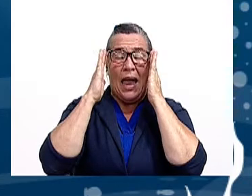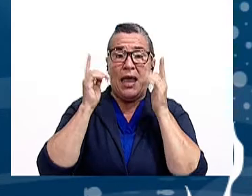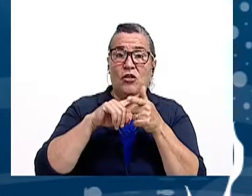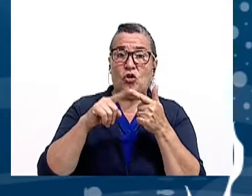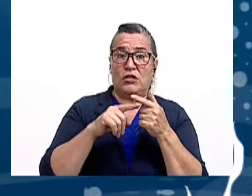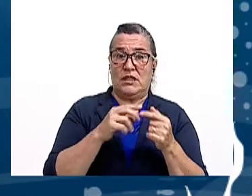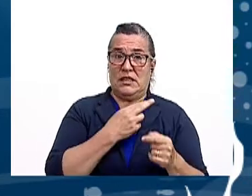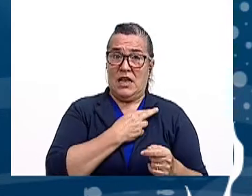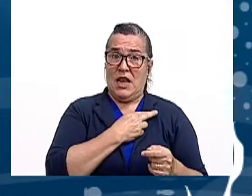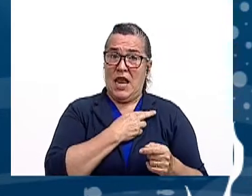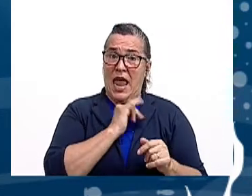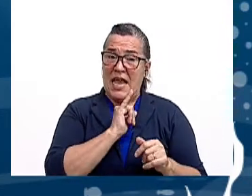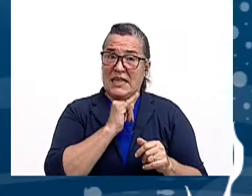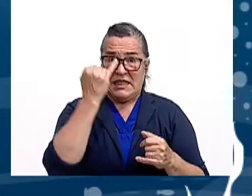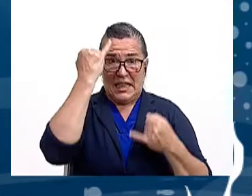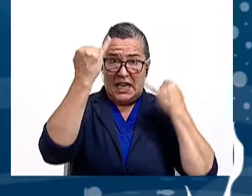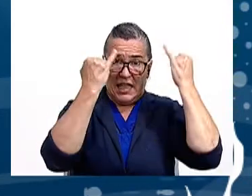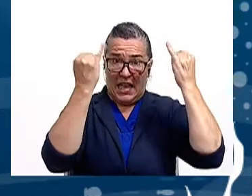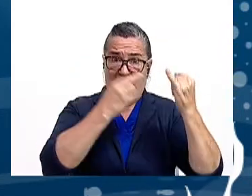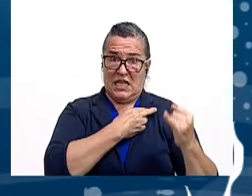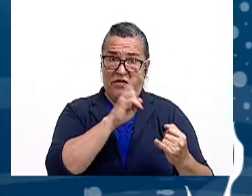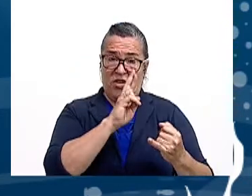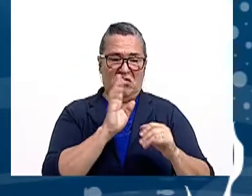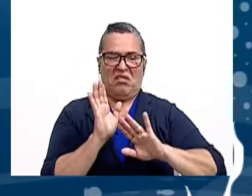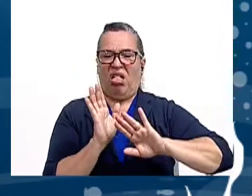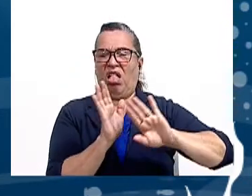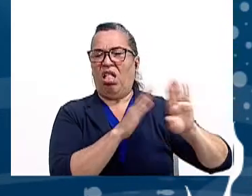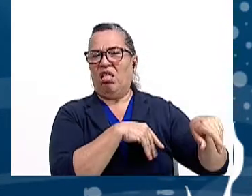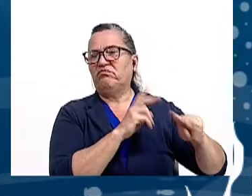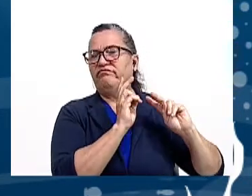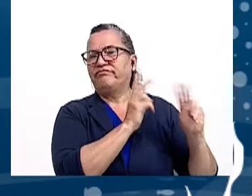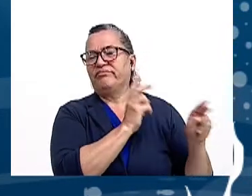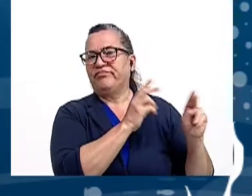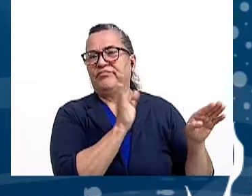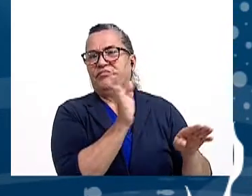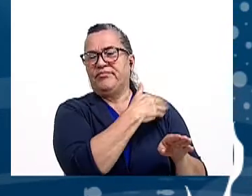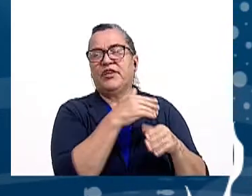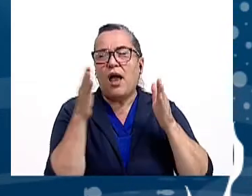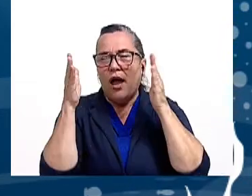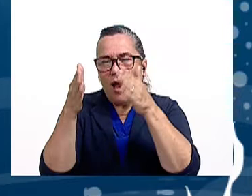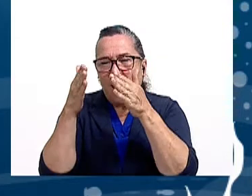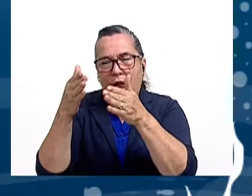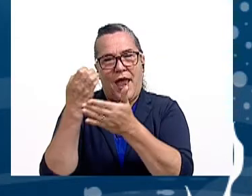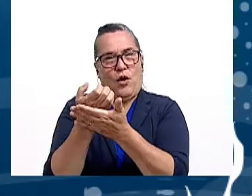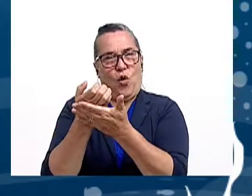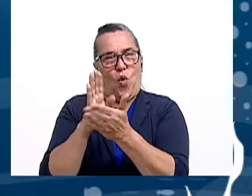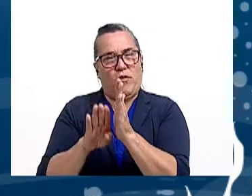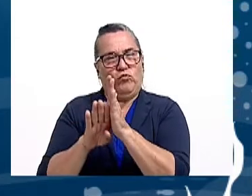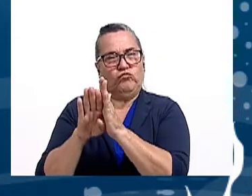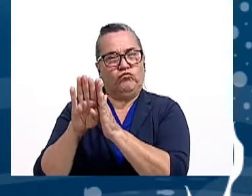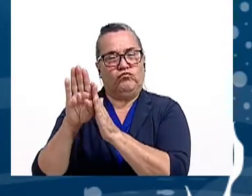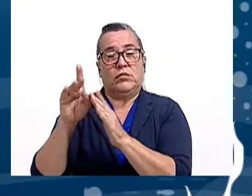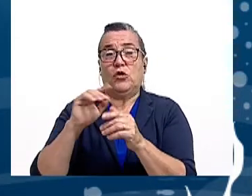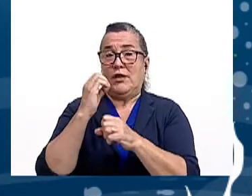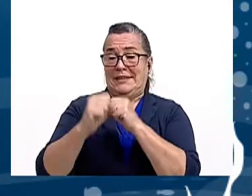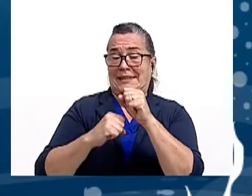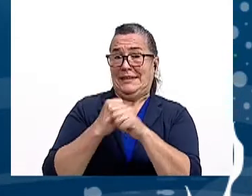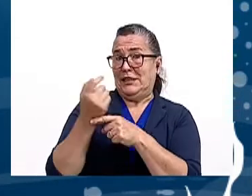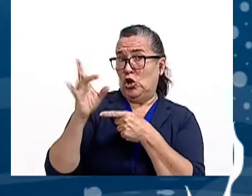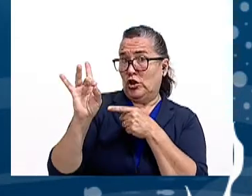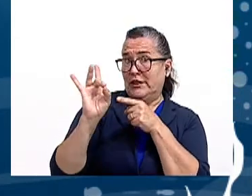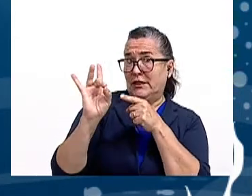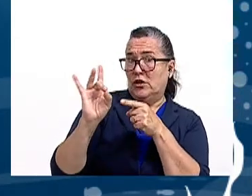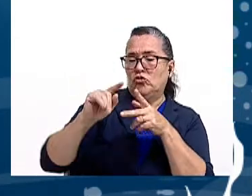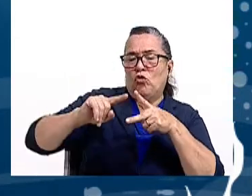dejar de lado esas ideas de religiosidad. Por lo tanto, en el siglo XVIII va a iniciar